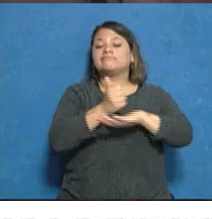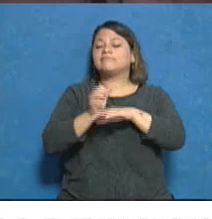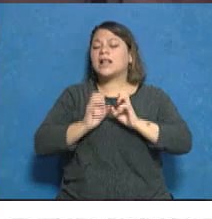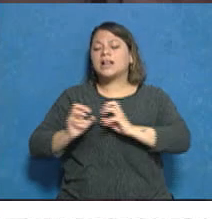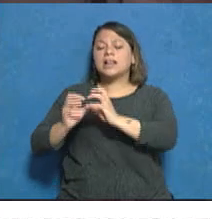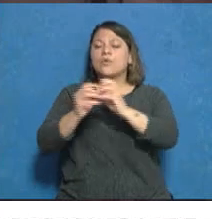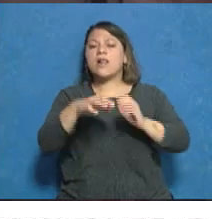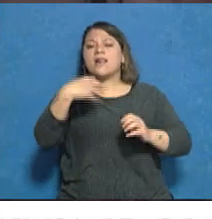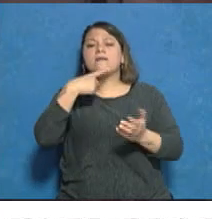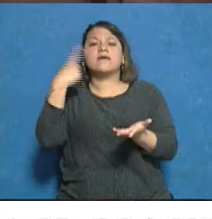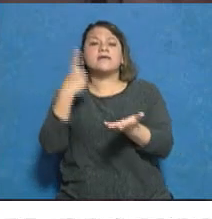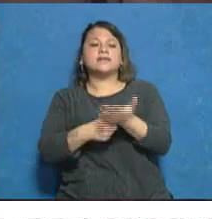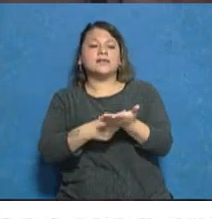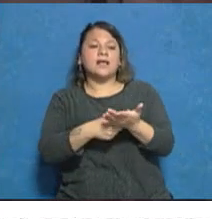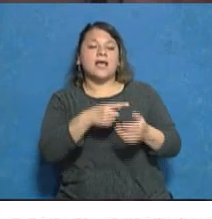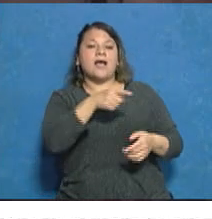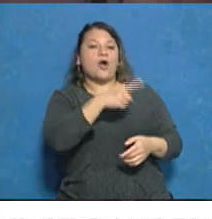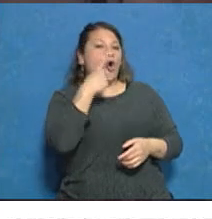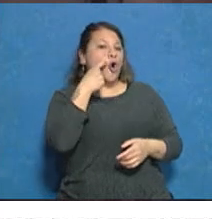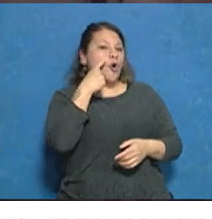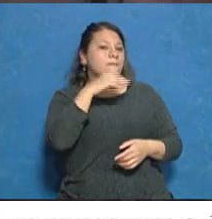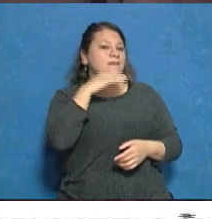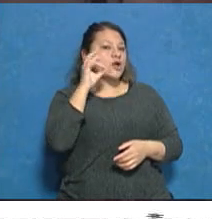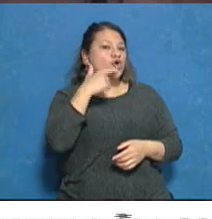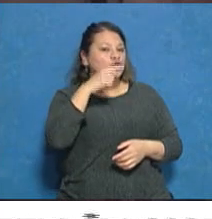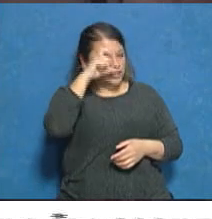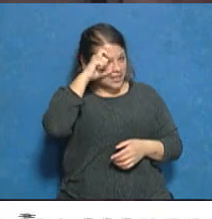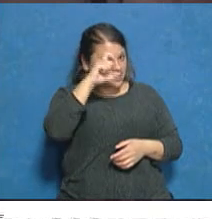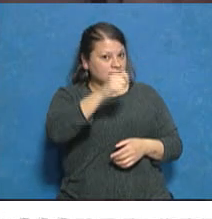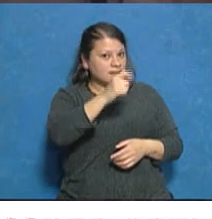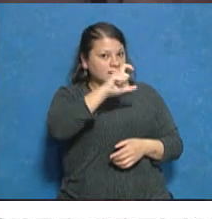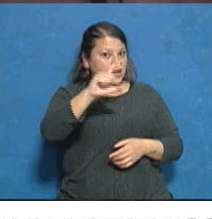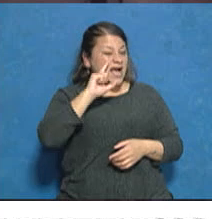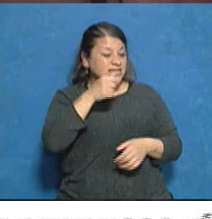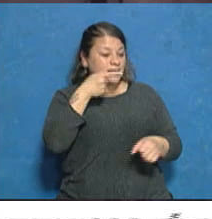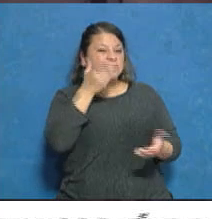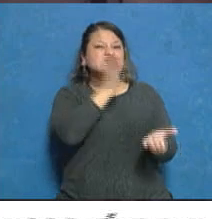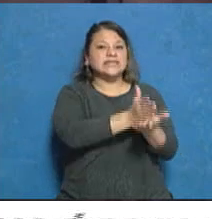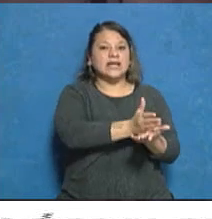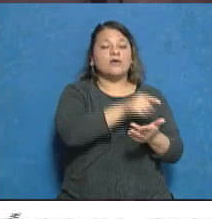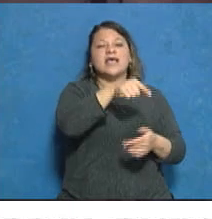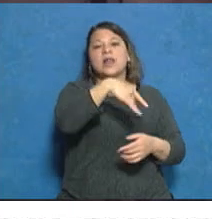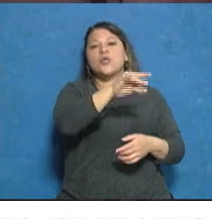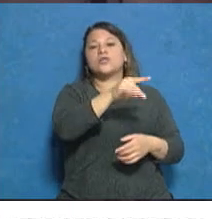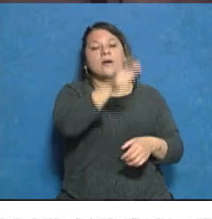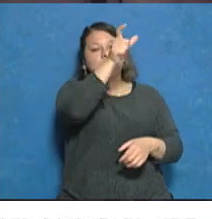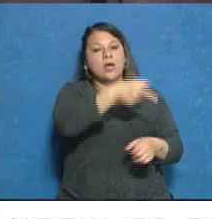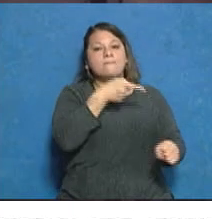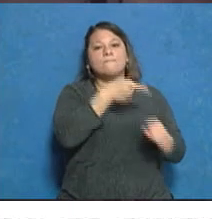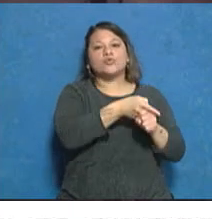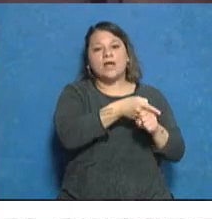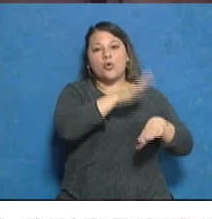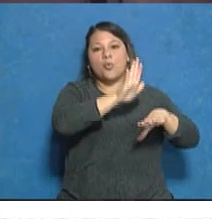va a sentenciar o no a José Casia, que es el único imputado por la tragedia. En